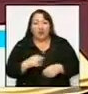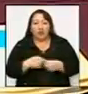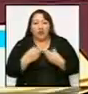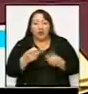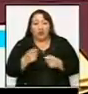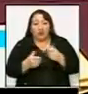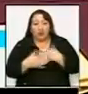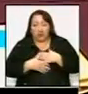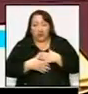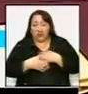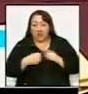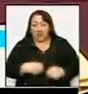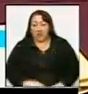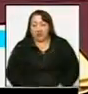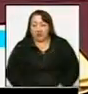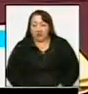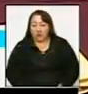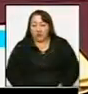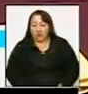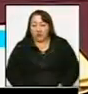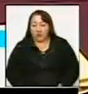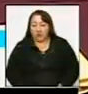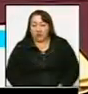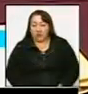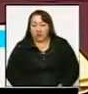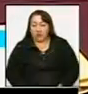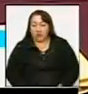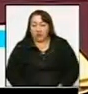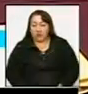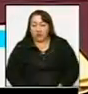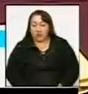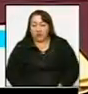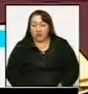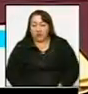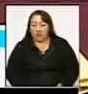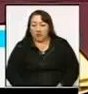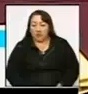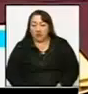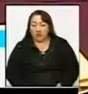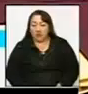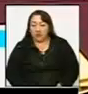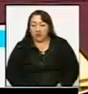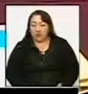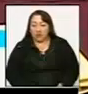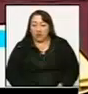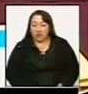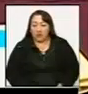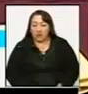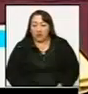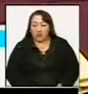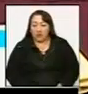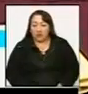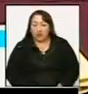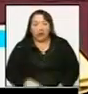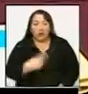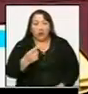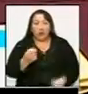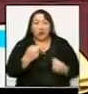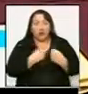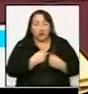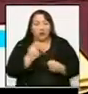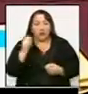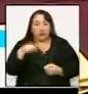al renunciante el acceso a un órgano electoral. Y el único ente del sistema electoral que